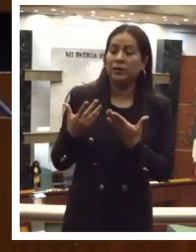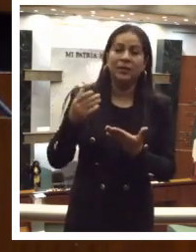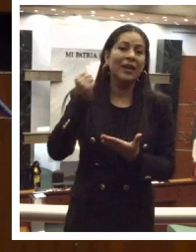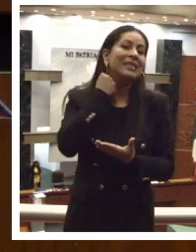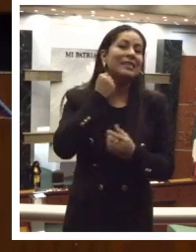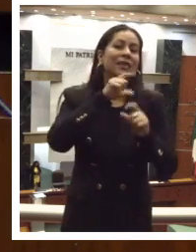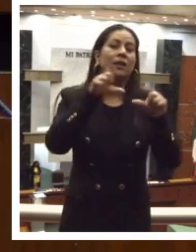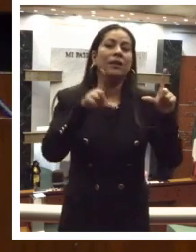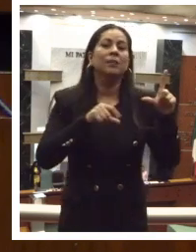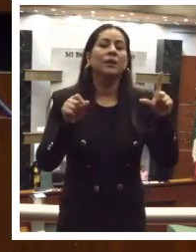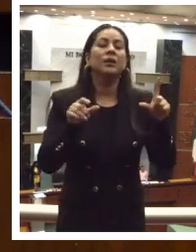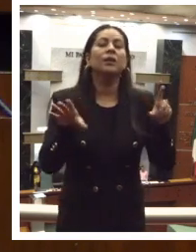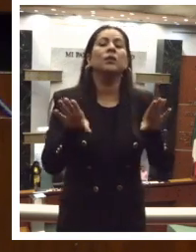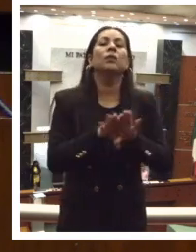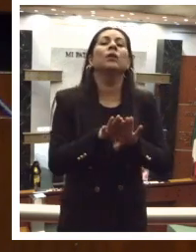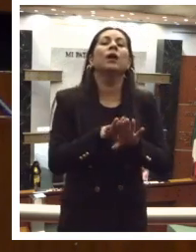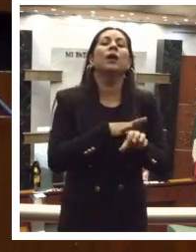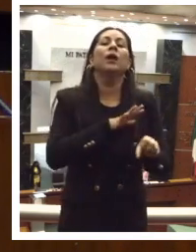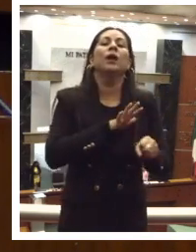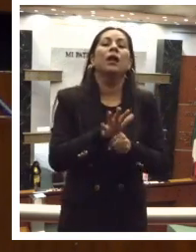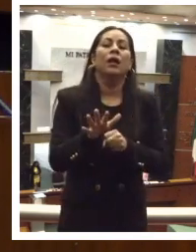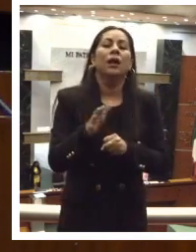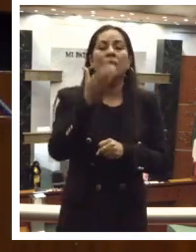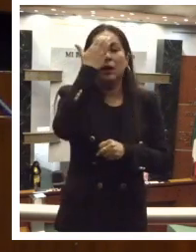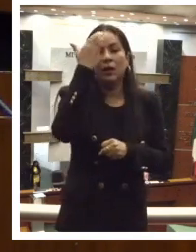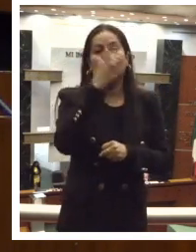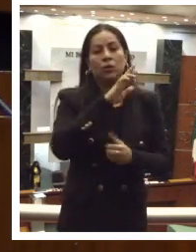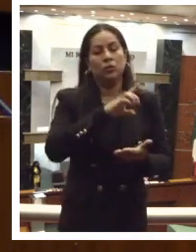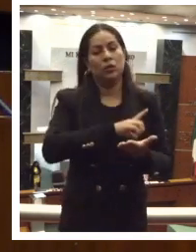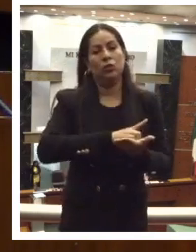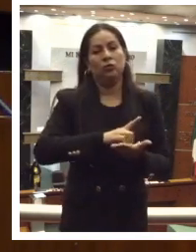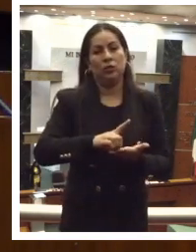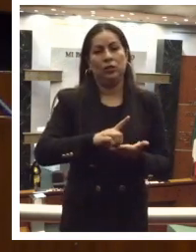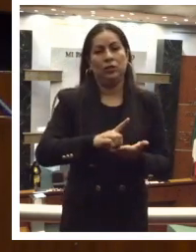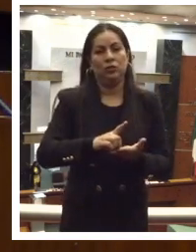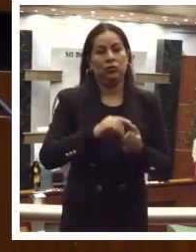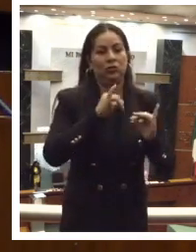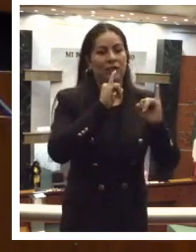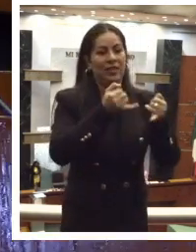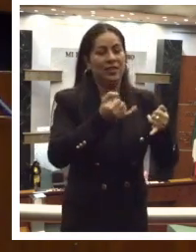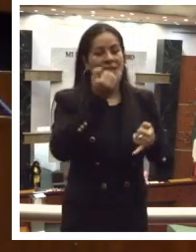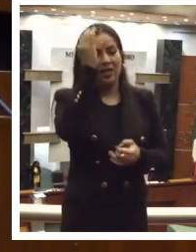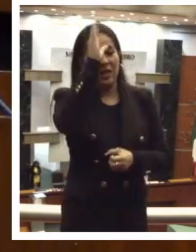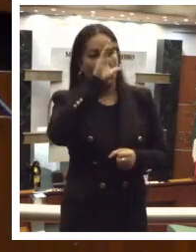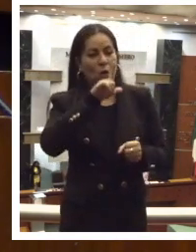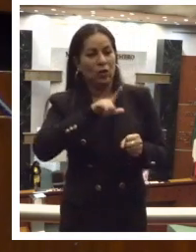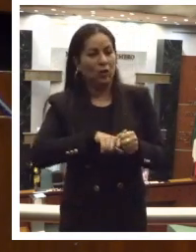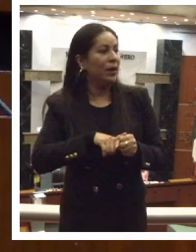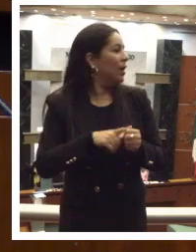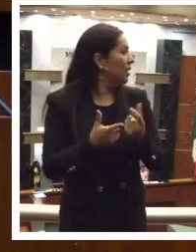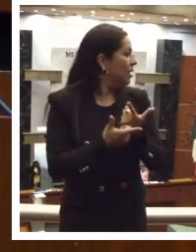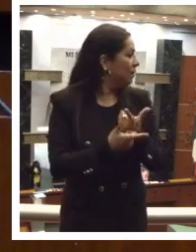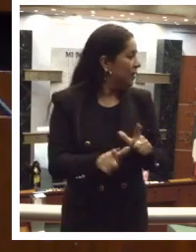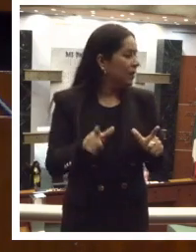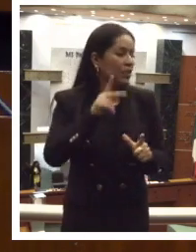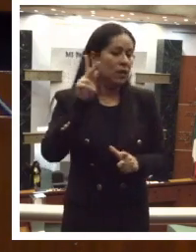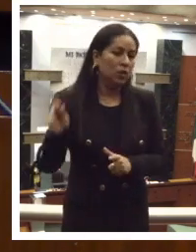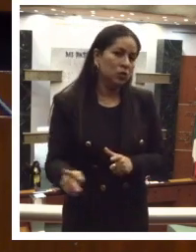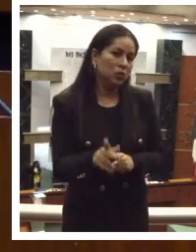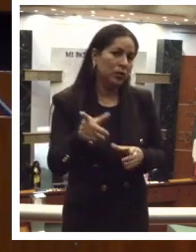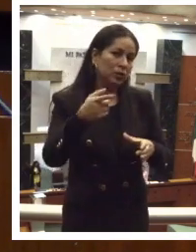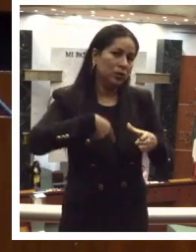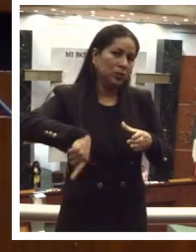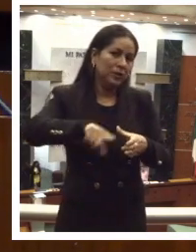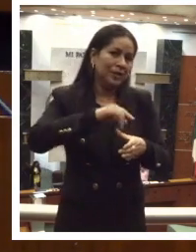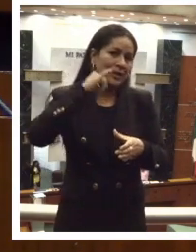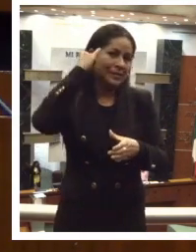la República, a través del cual reconoce los derechos de identidad cultural y de autonomía de los pueblos y